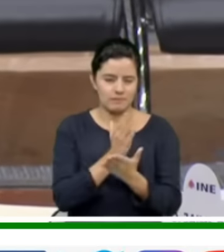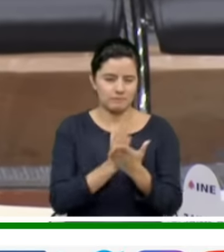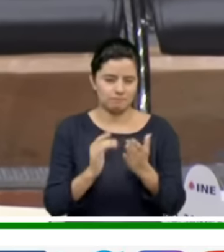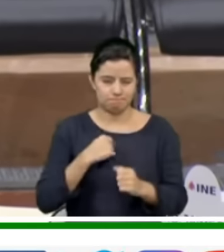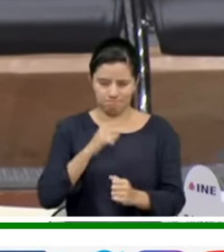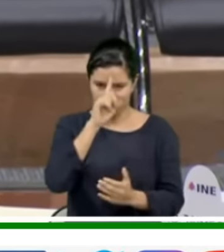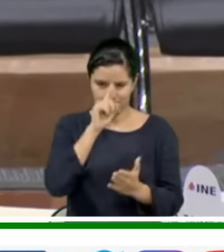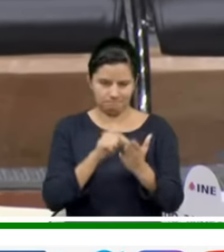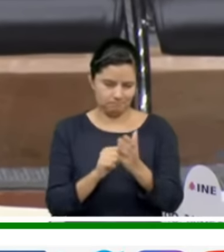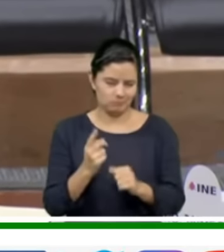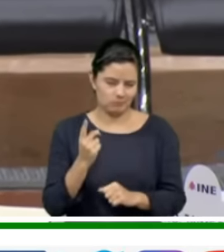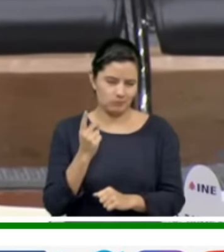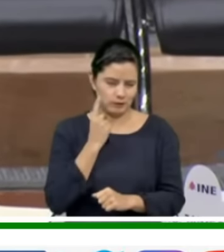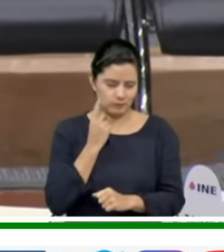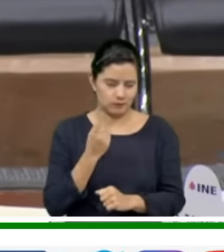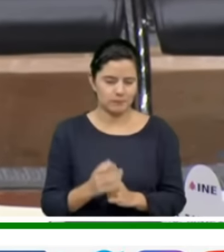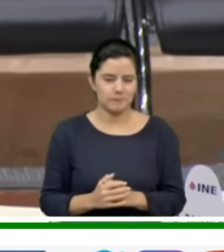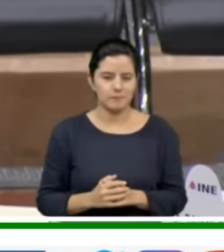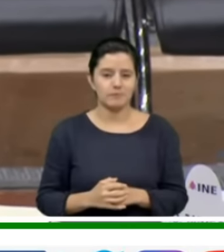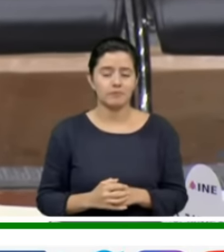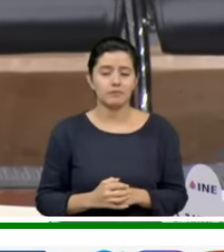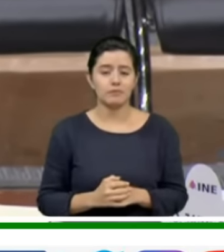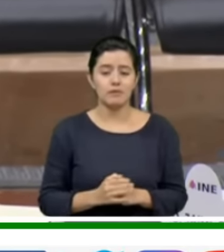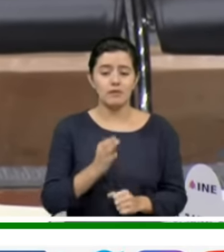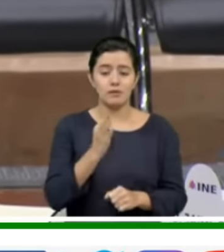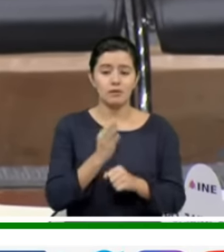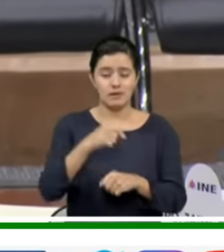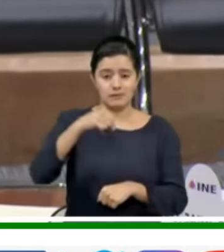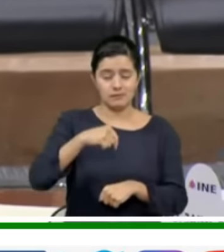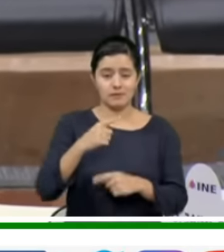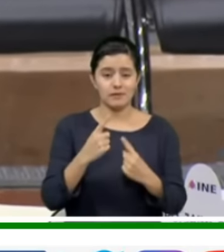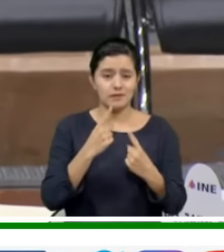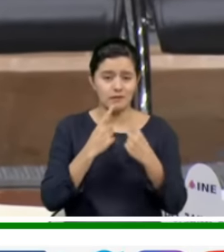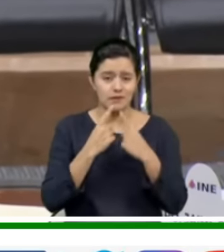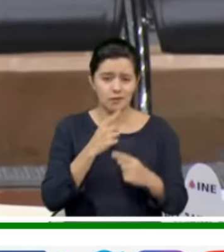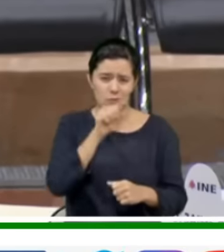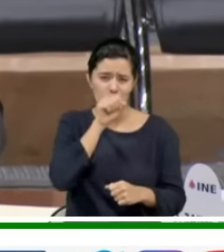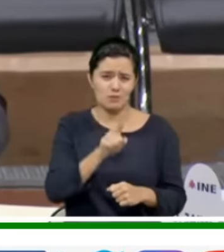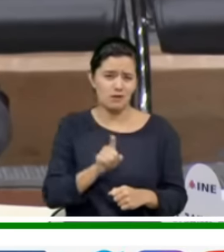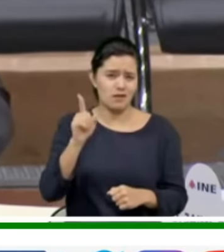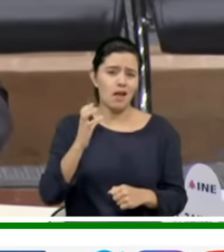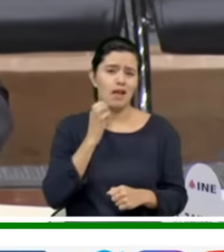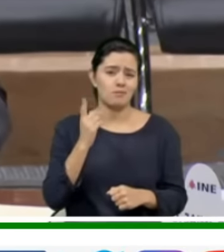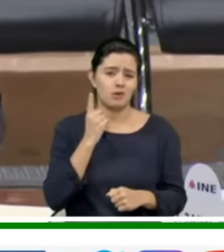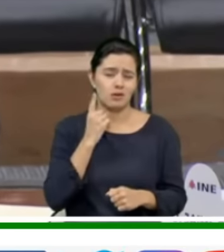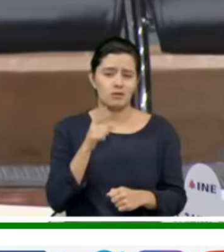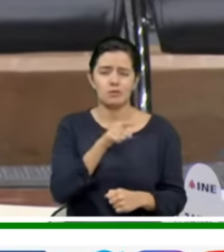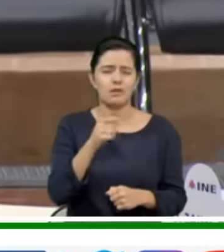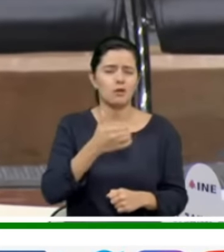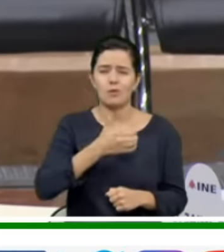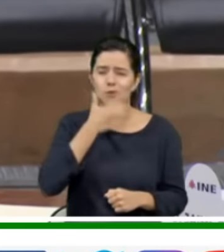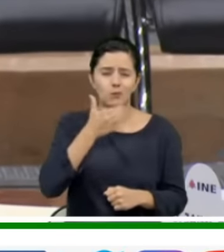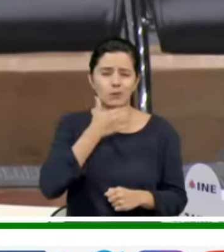diputado que este escenario de debate no es el mismo de la cámara de diputados dond est está acostumbrado a